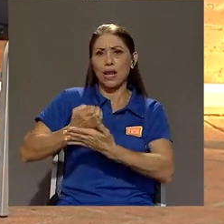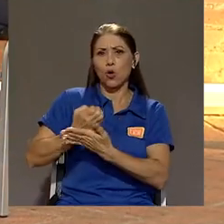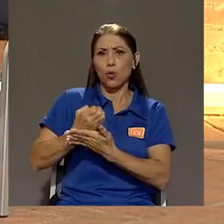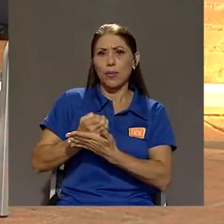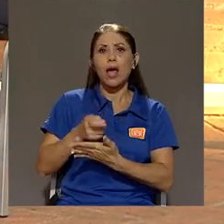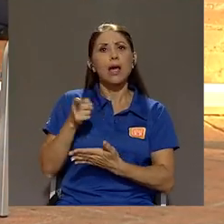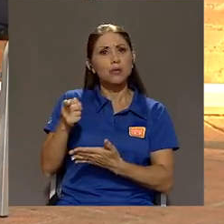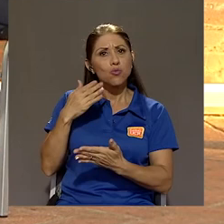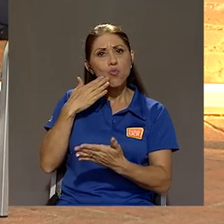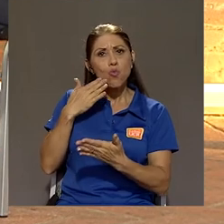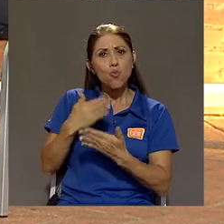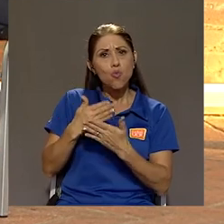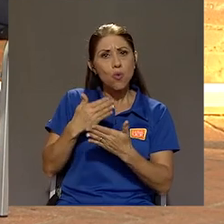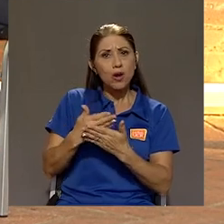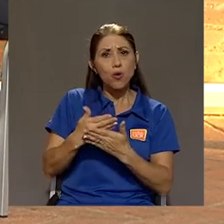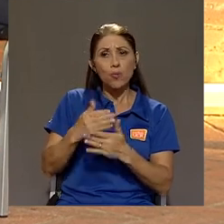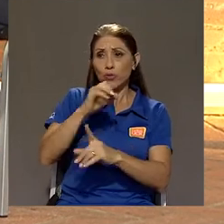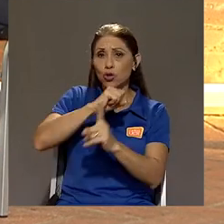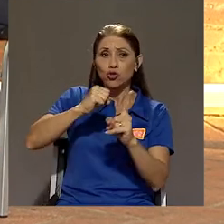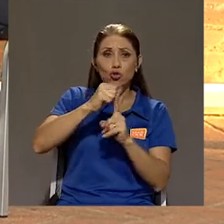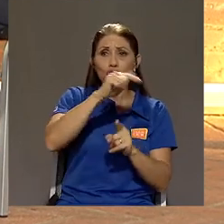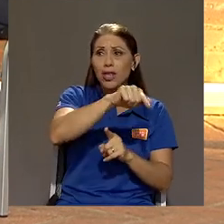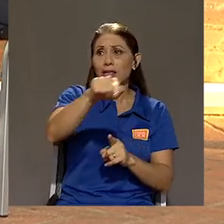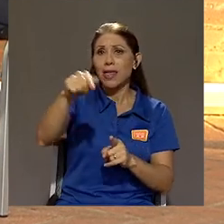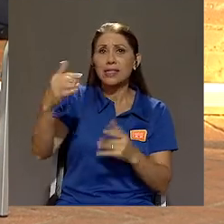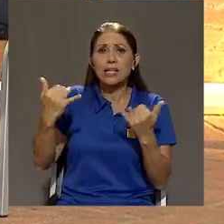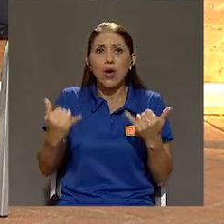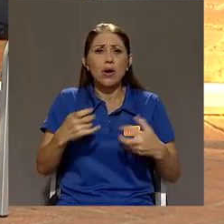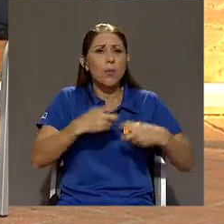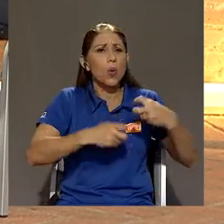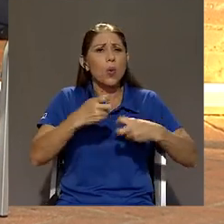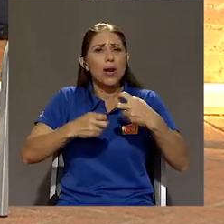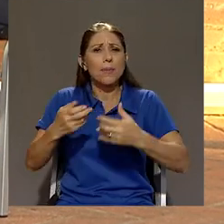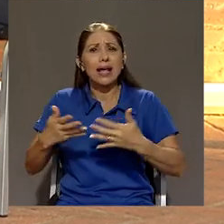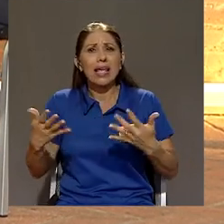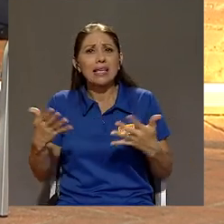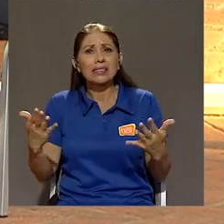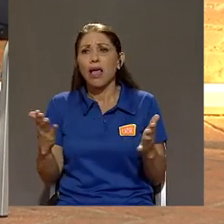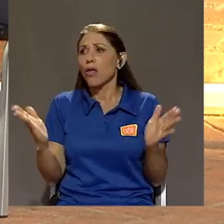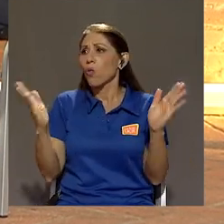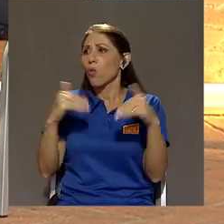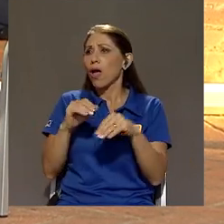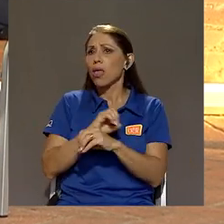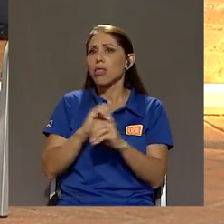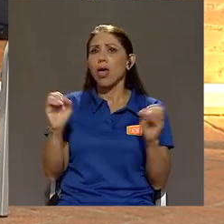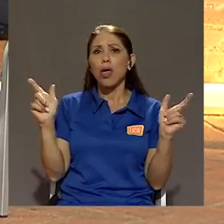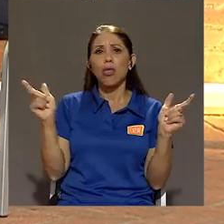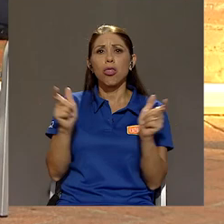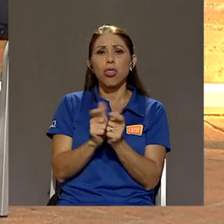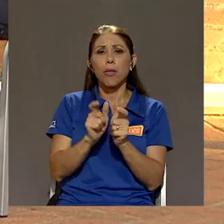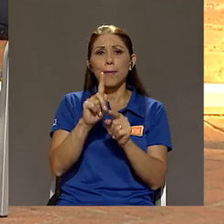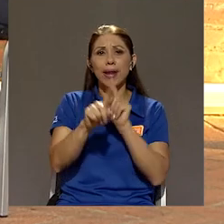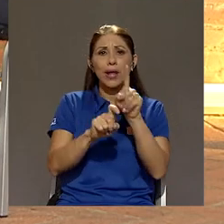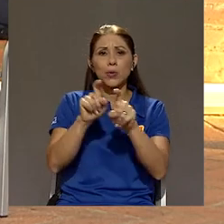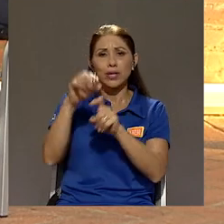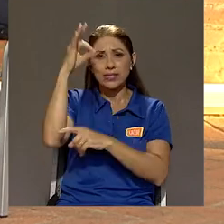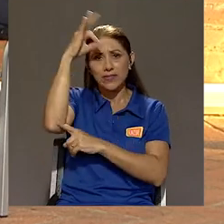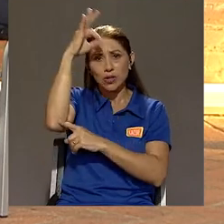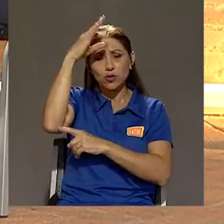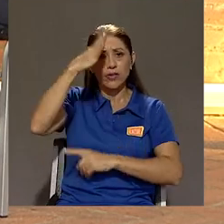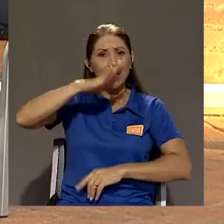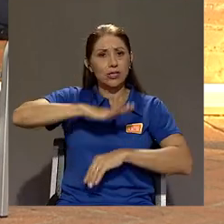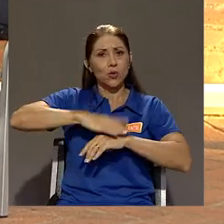porque gran parte del problema de nuestras sociedades es como el agotamiento de las preguntas filosóficas, ¿verdad?, en